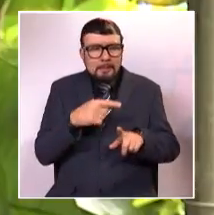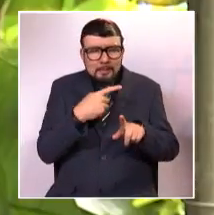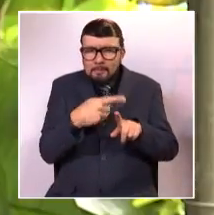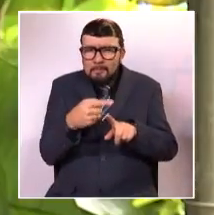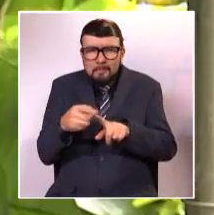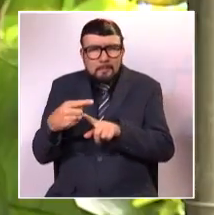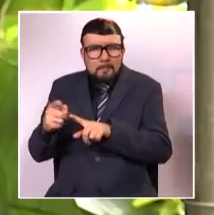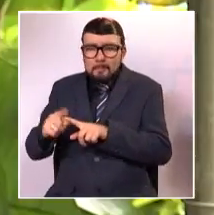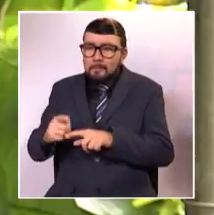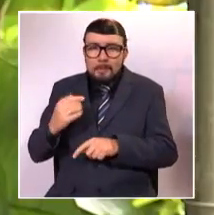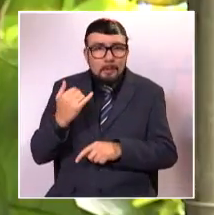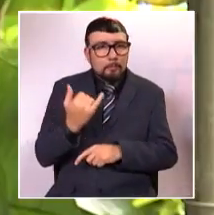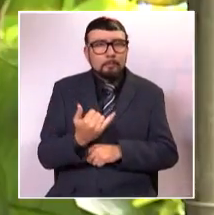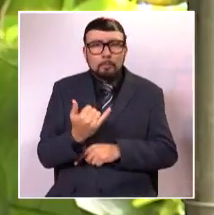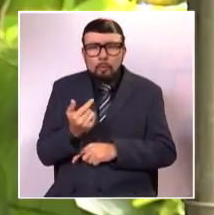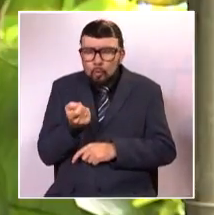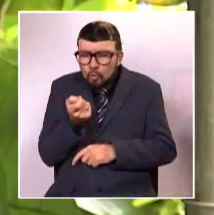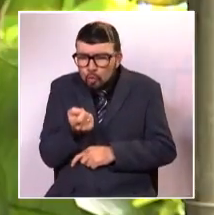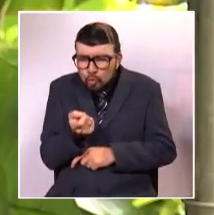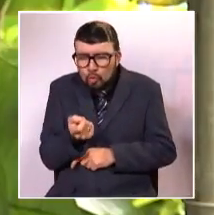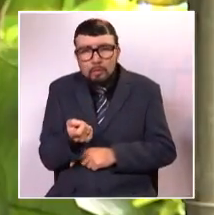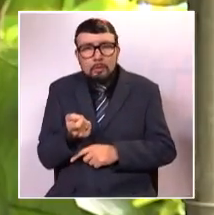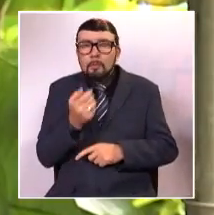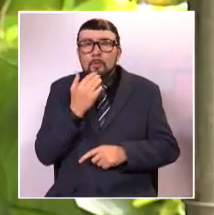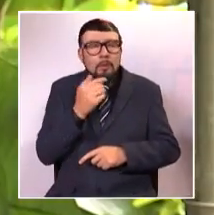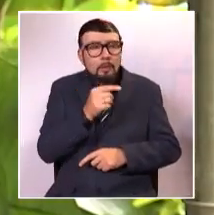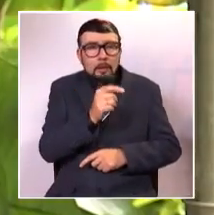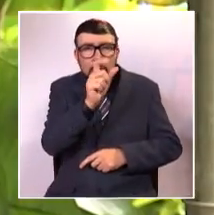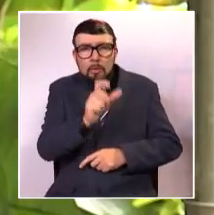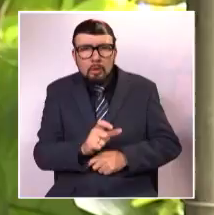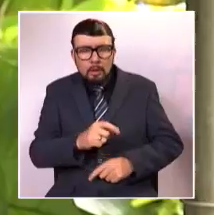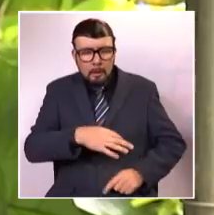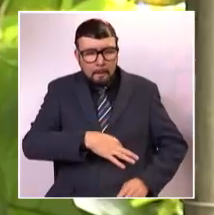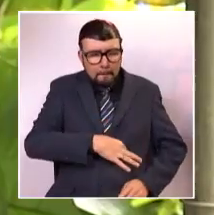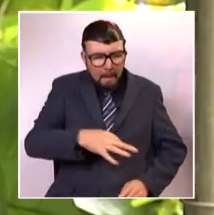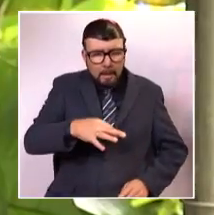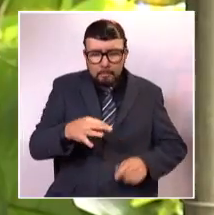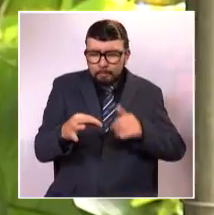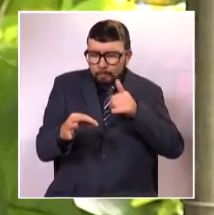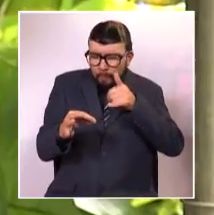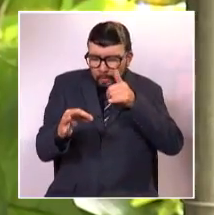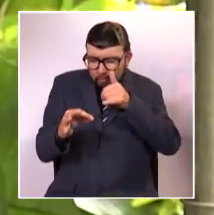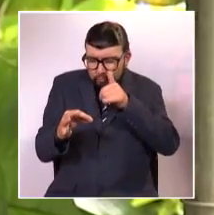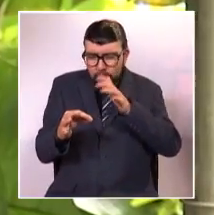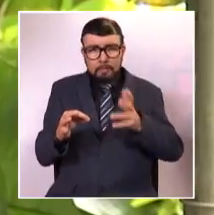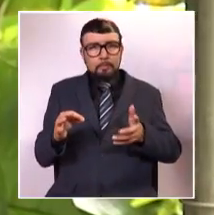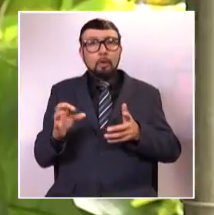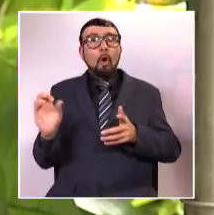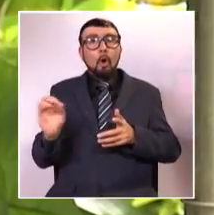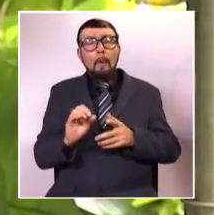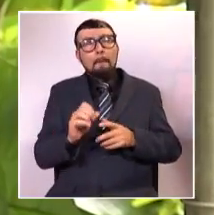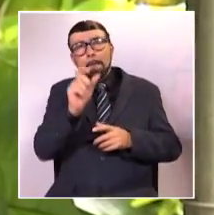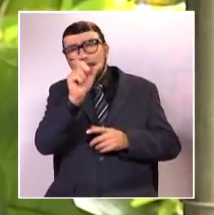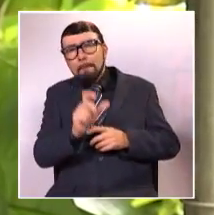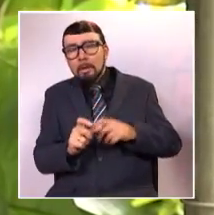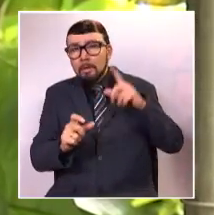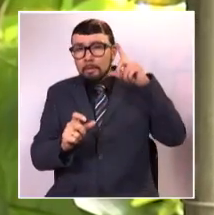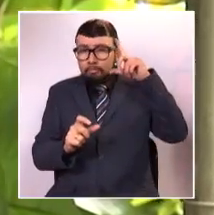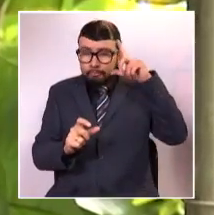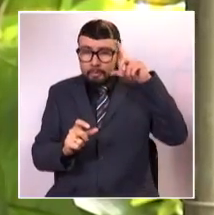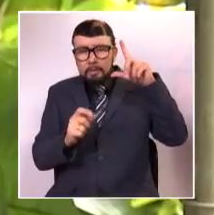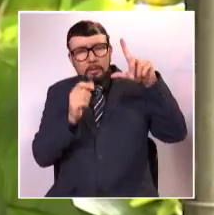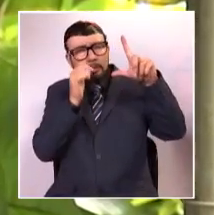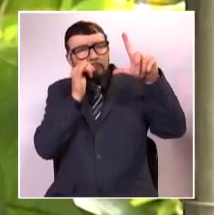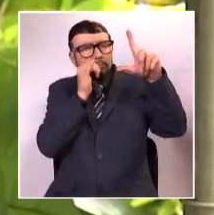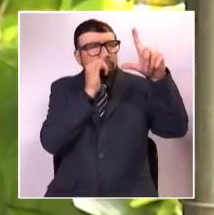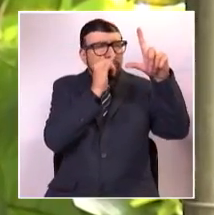especímenes chiquiticos que se llaman biopsias, citologías, como en el caso que estamos hablando de las masas por